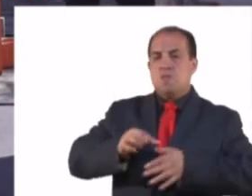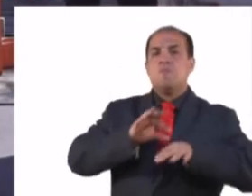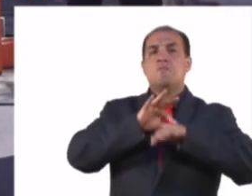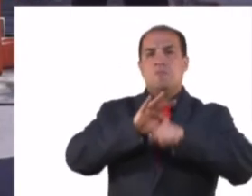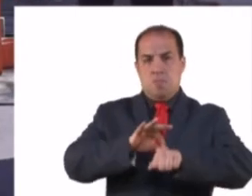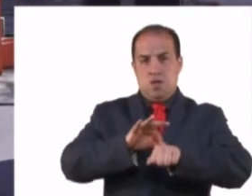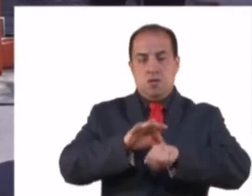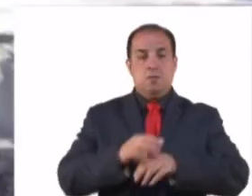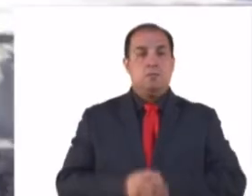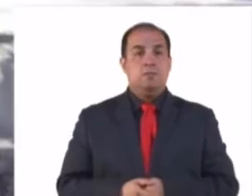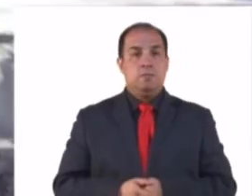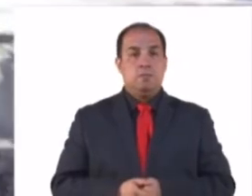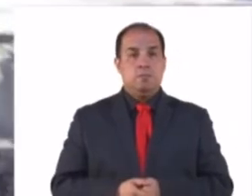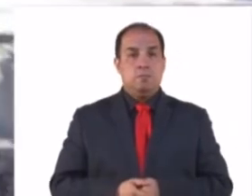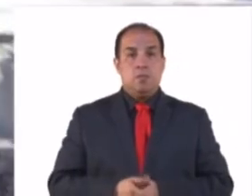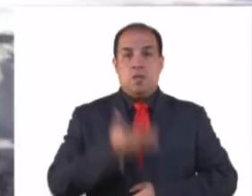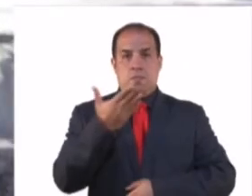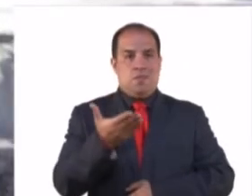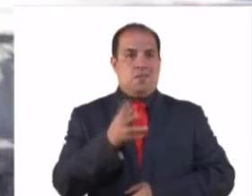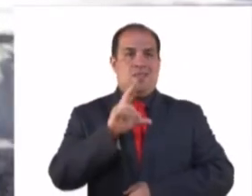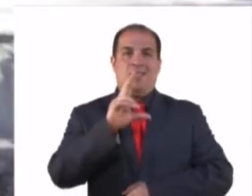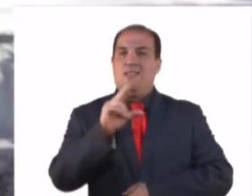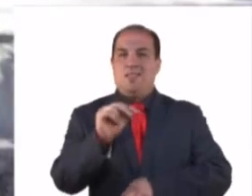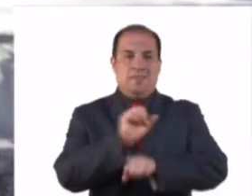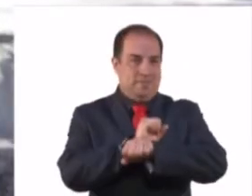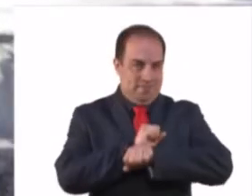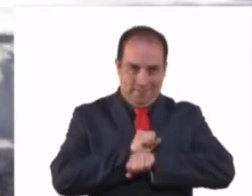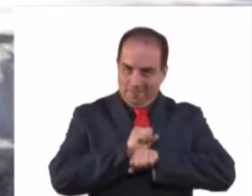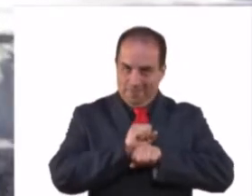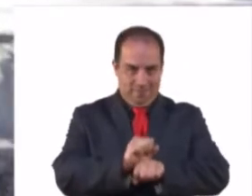y sí pido que no se minimicen,